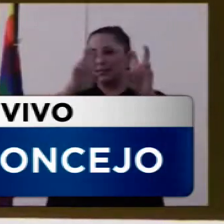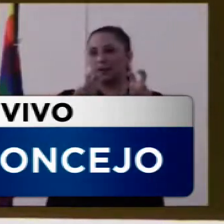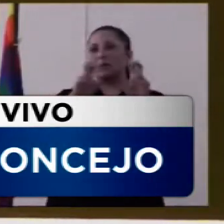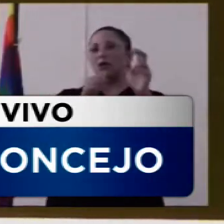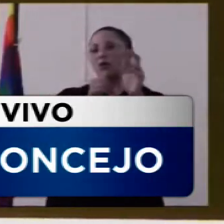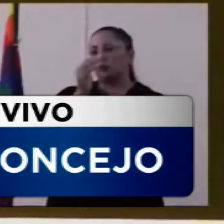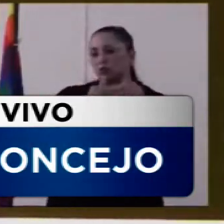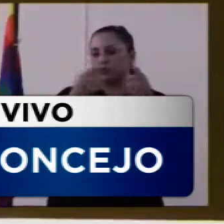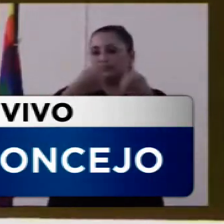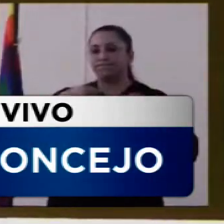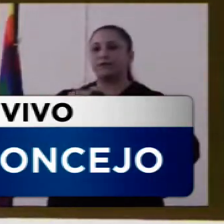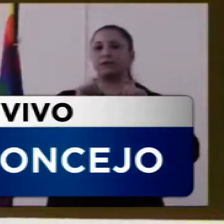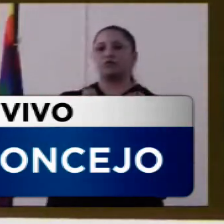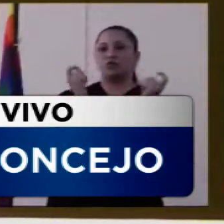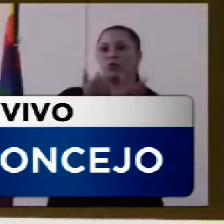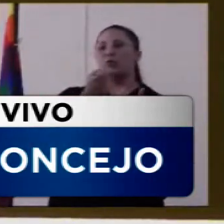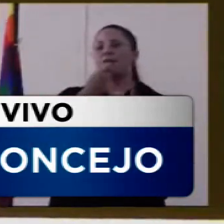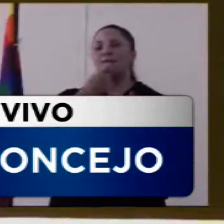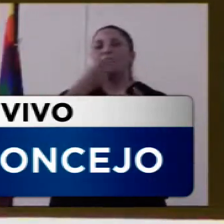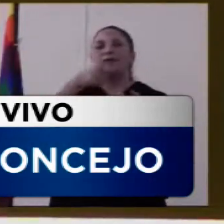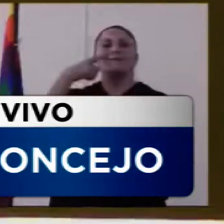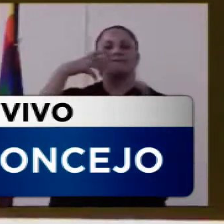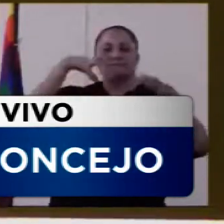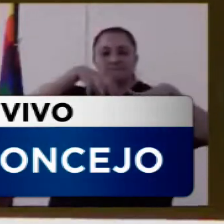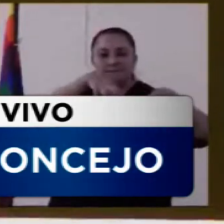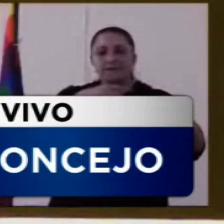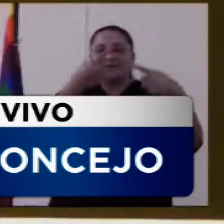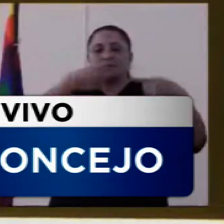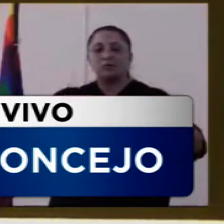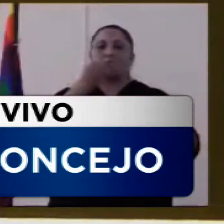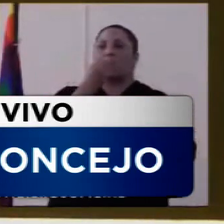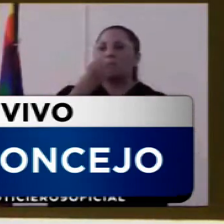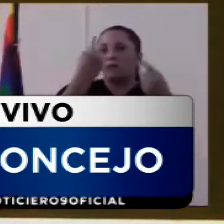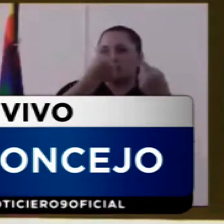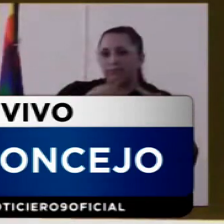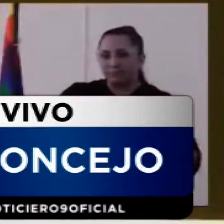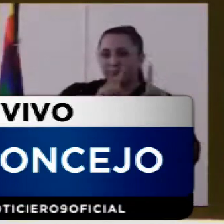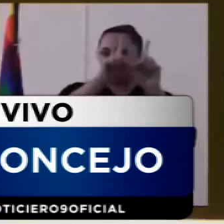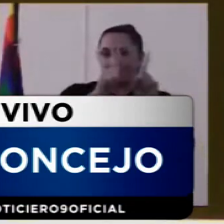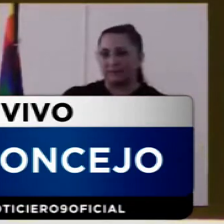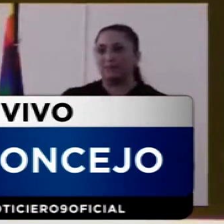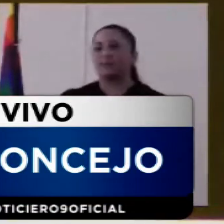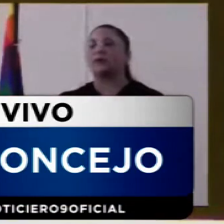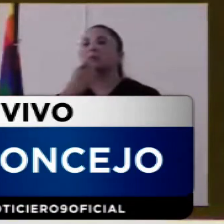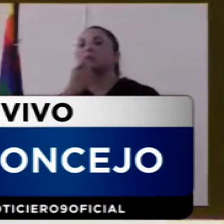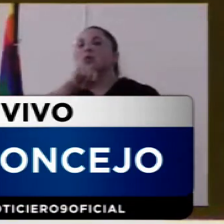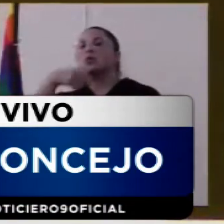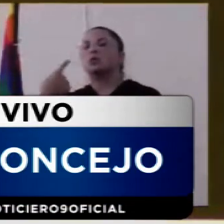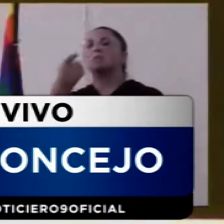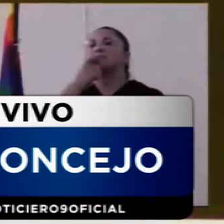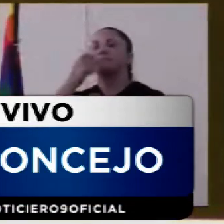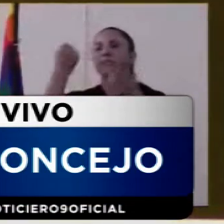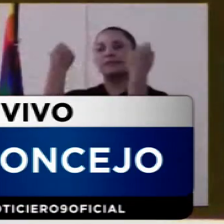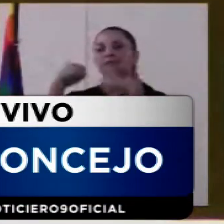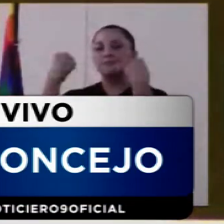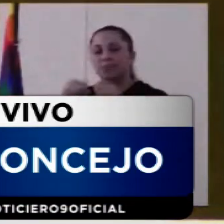La 29ª apertura de sesiones ordinarias del Consejo Municipal de Presidencia Roques en Espeña, recientemente conformado, refleja una diversidad